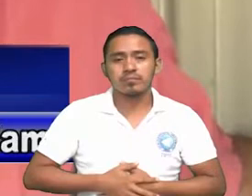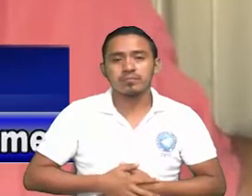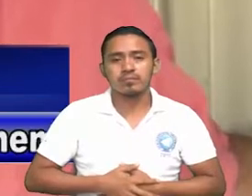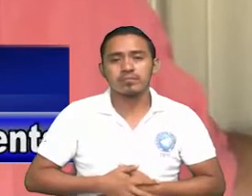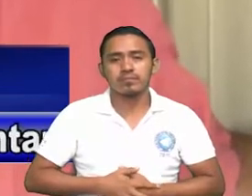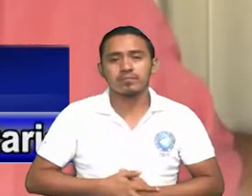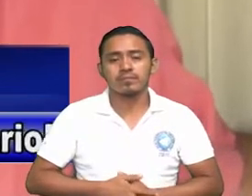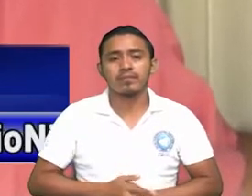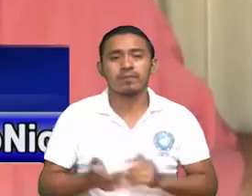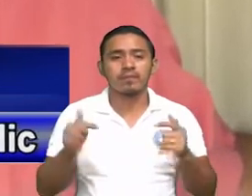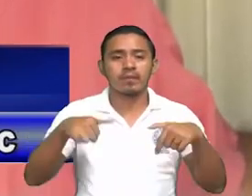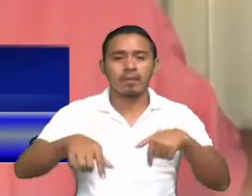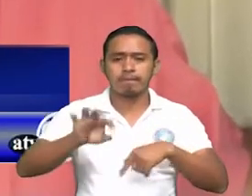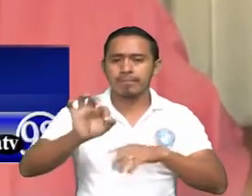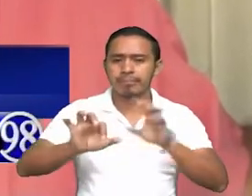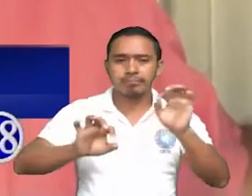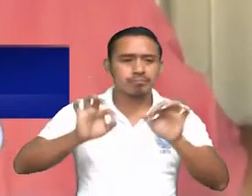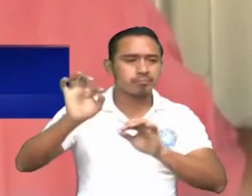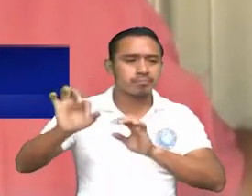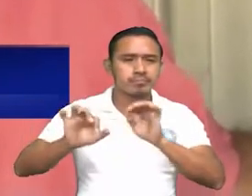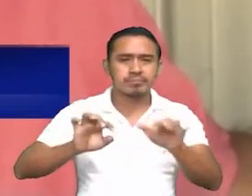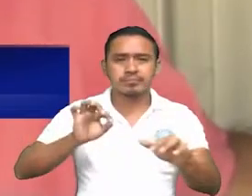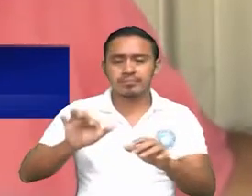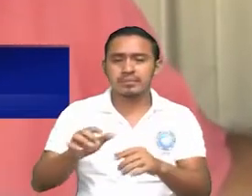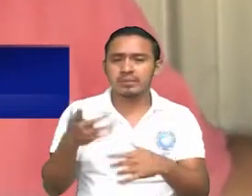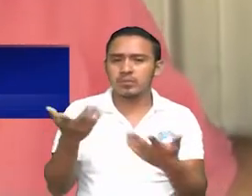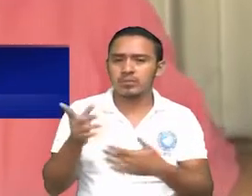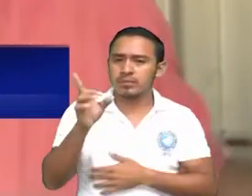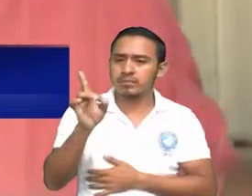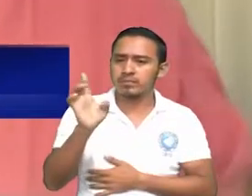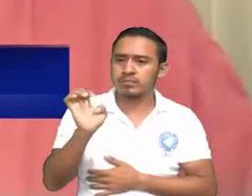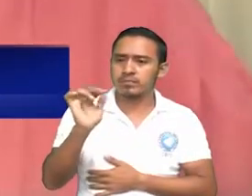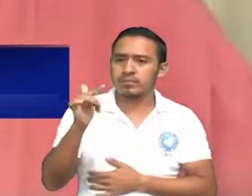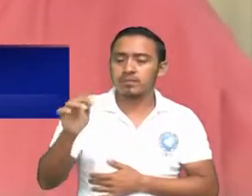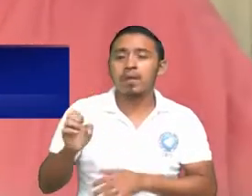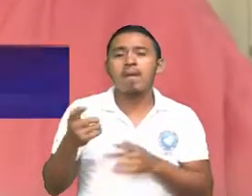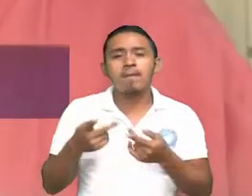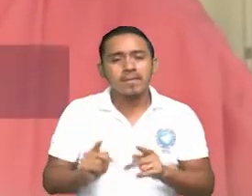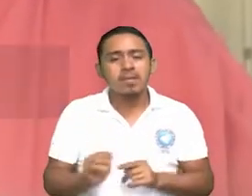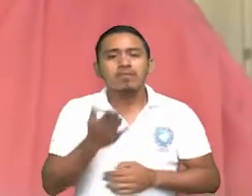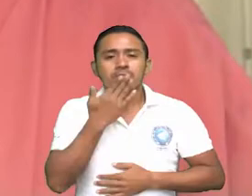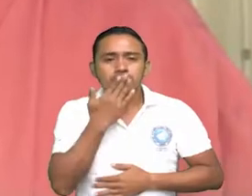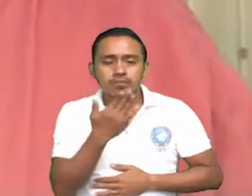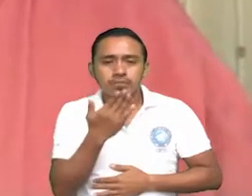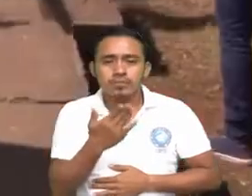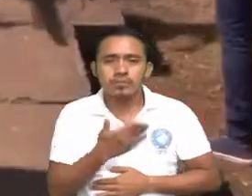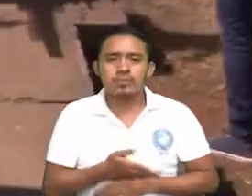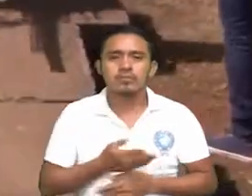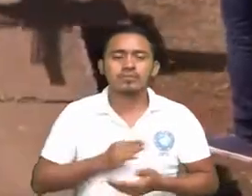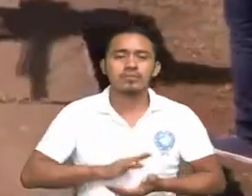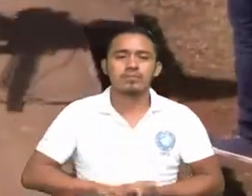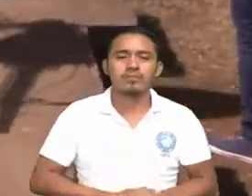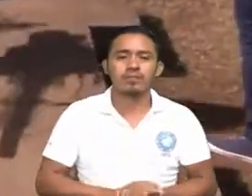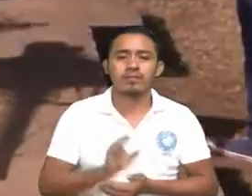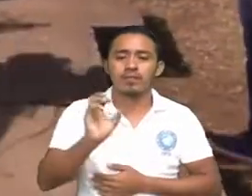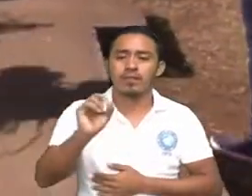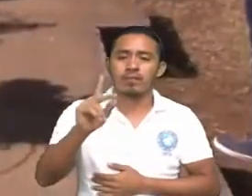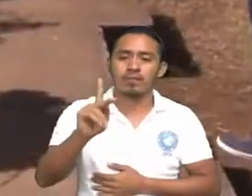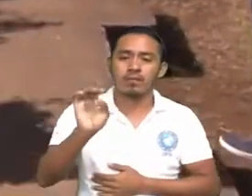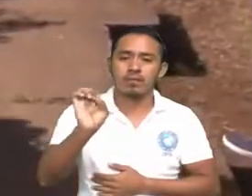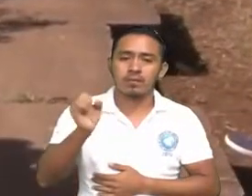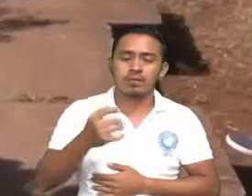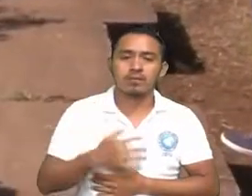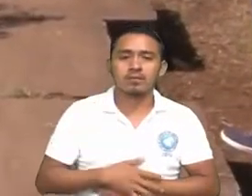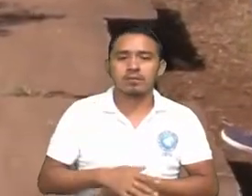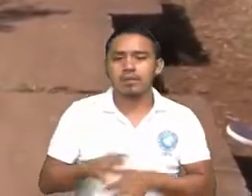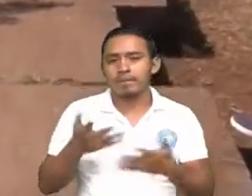Aquí pocos casos se han dado de dengue, pero es bueno prevenir. La OPS registra a nivel